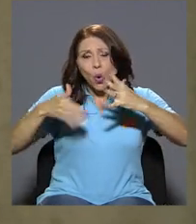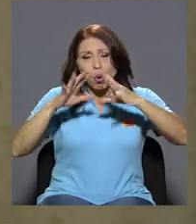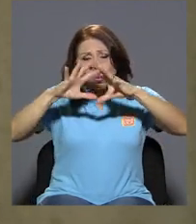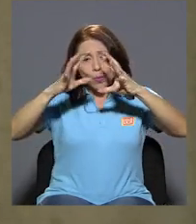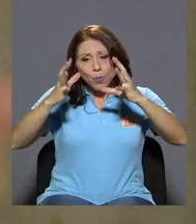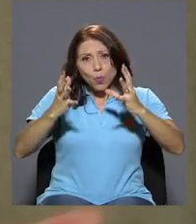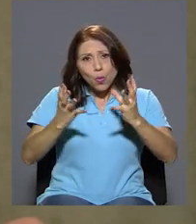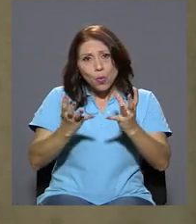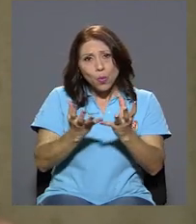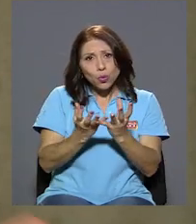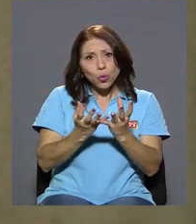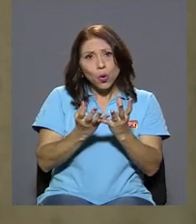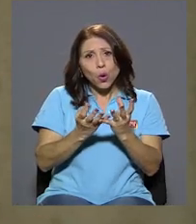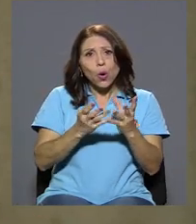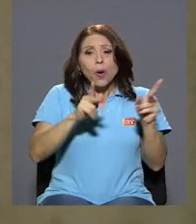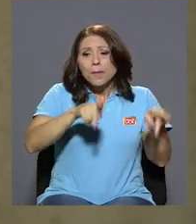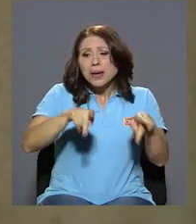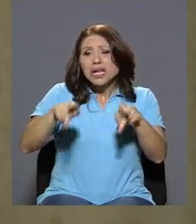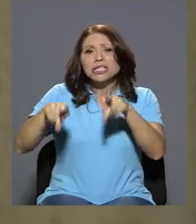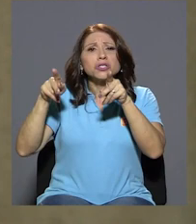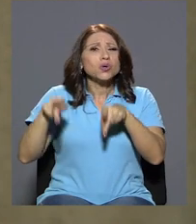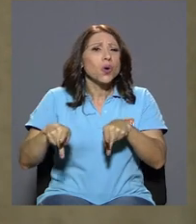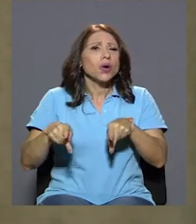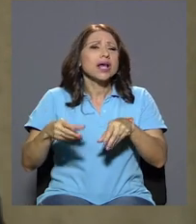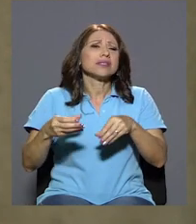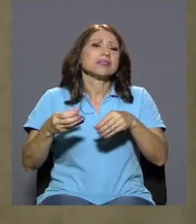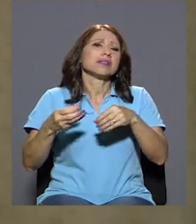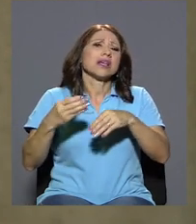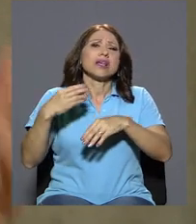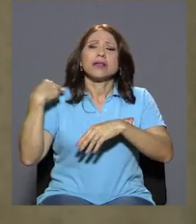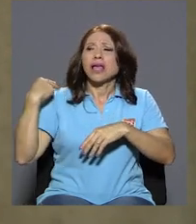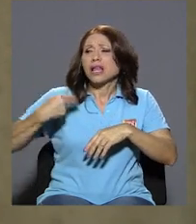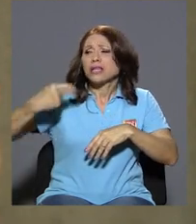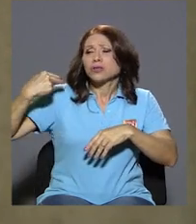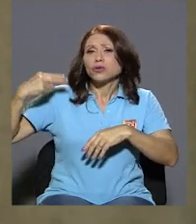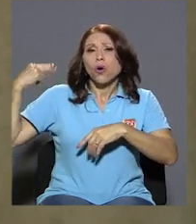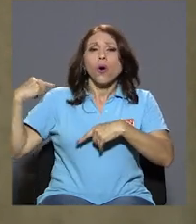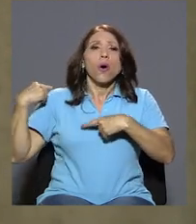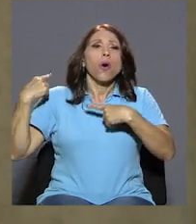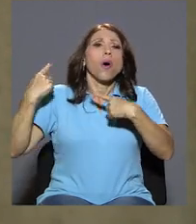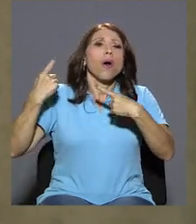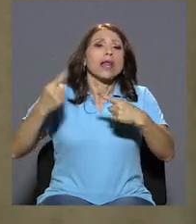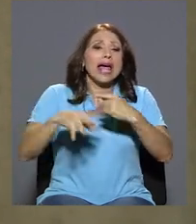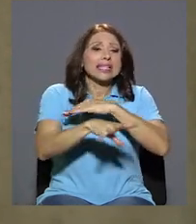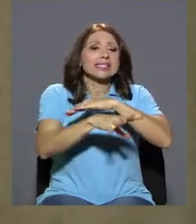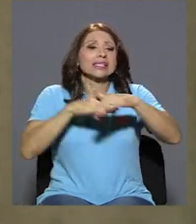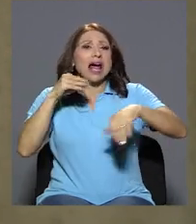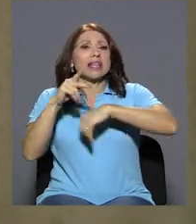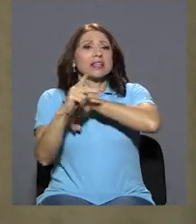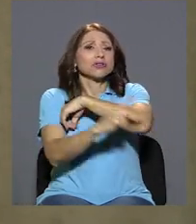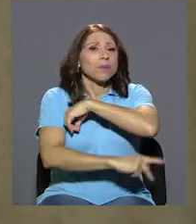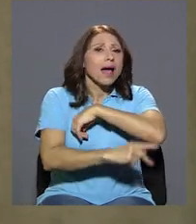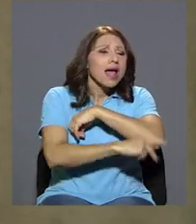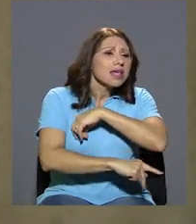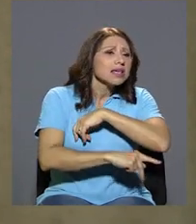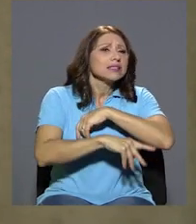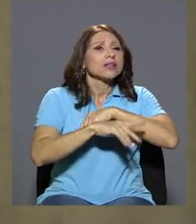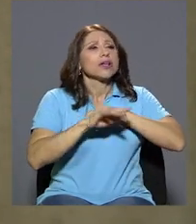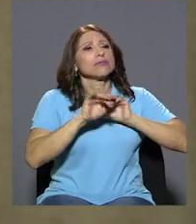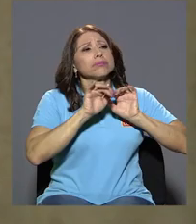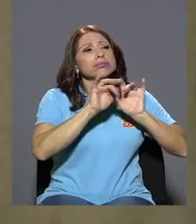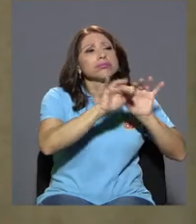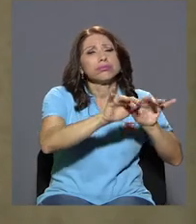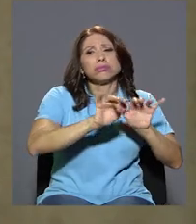la humanidad ha migrado durante toda la historia en todas las diferentes